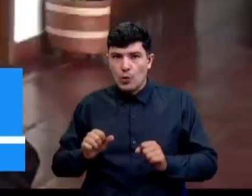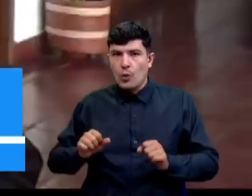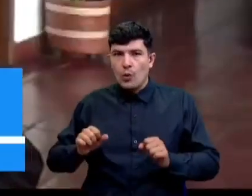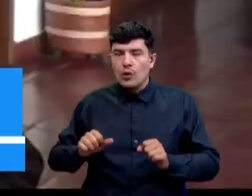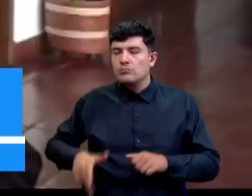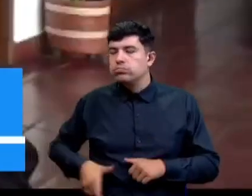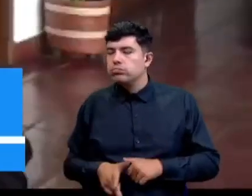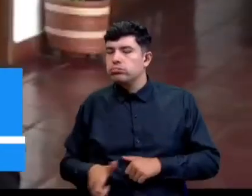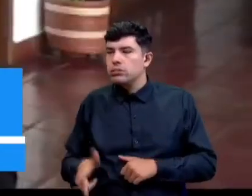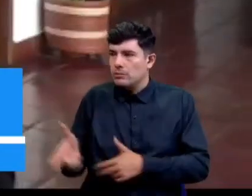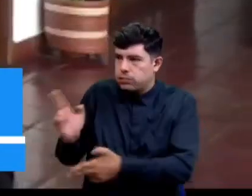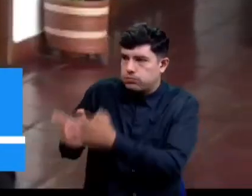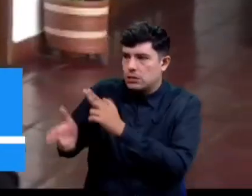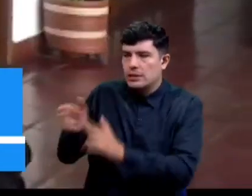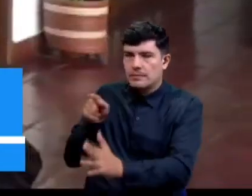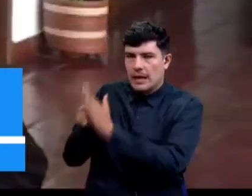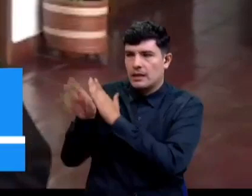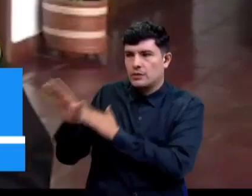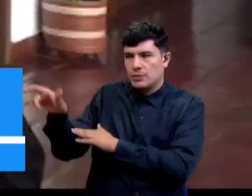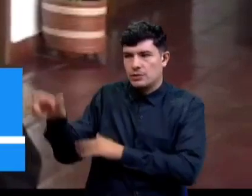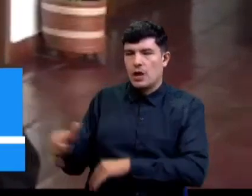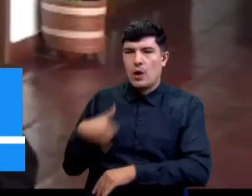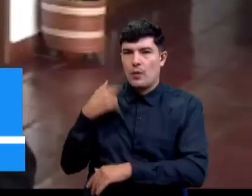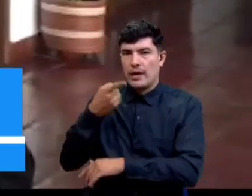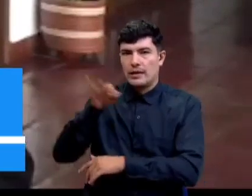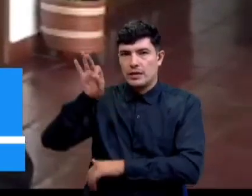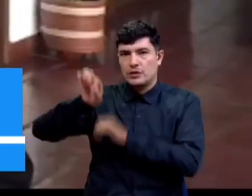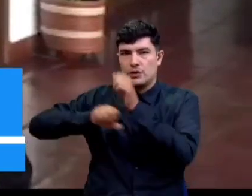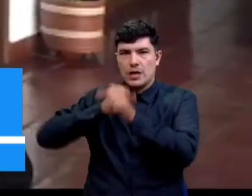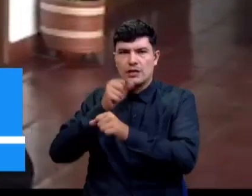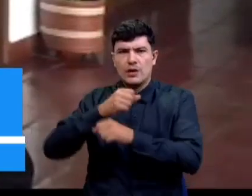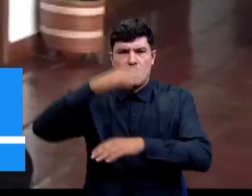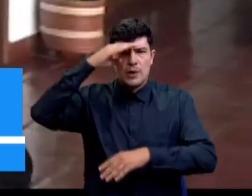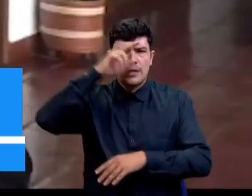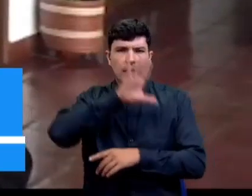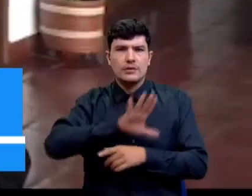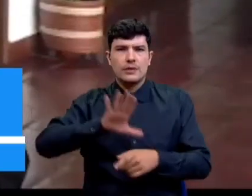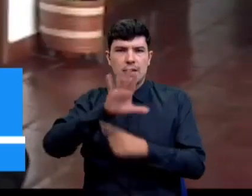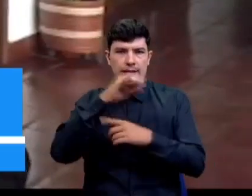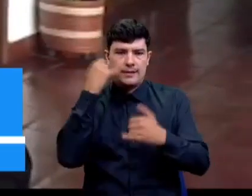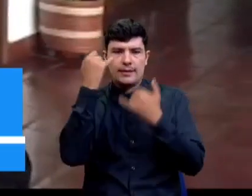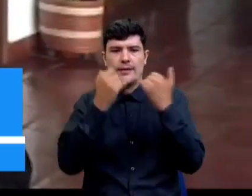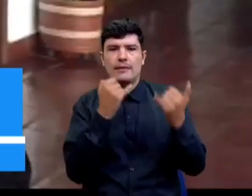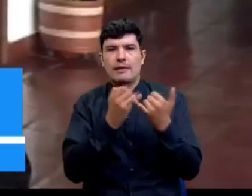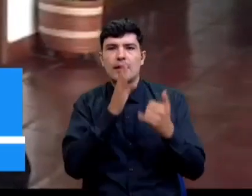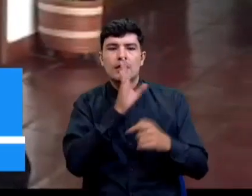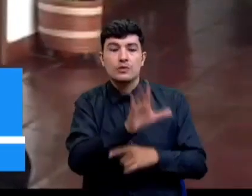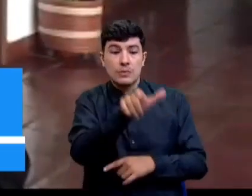plenamente identificado, ya está prácticamente con las autoridades coordinándose. En este momento